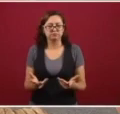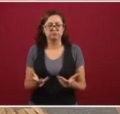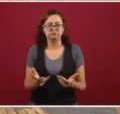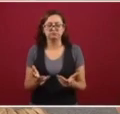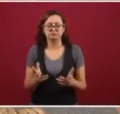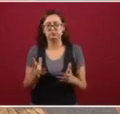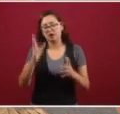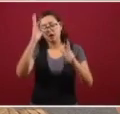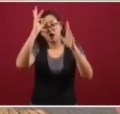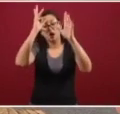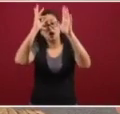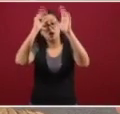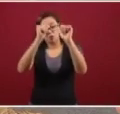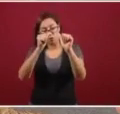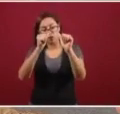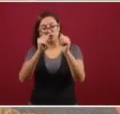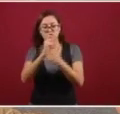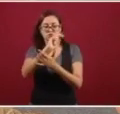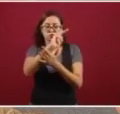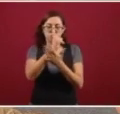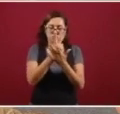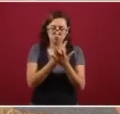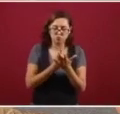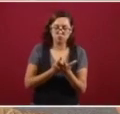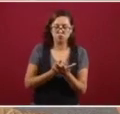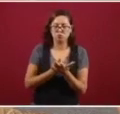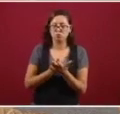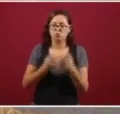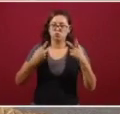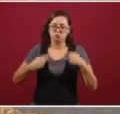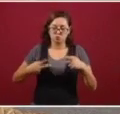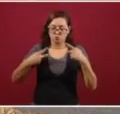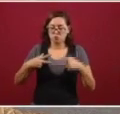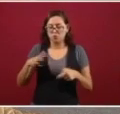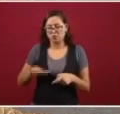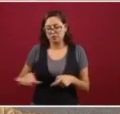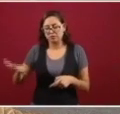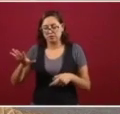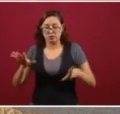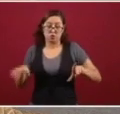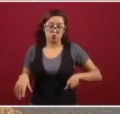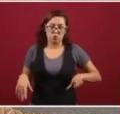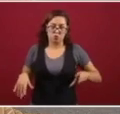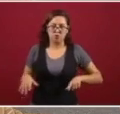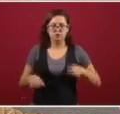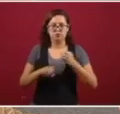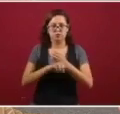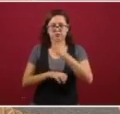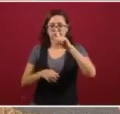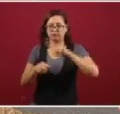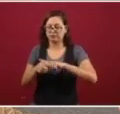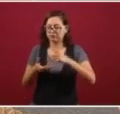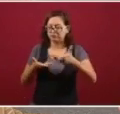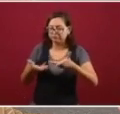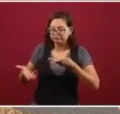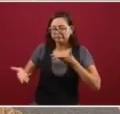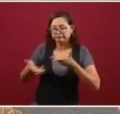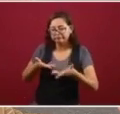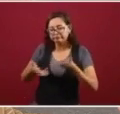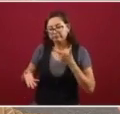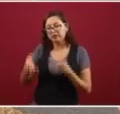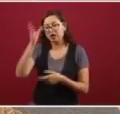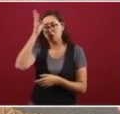conviniendo entre lo que es estos usuarios y los gobiernos estatales, se ha podido ir